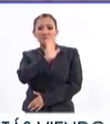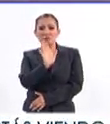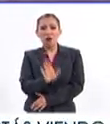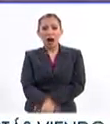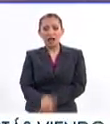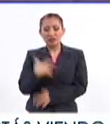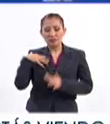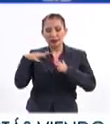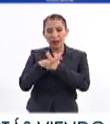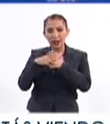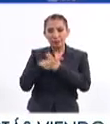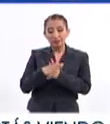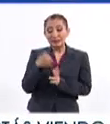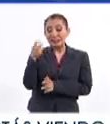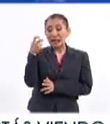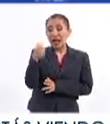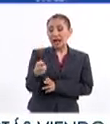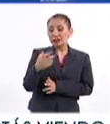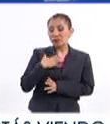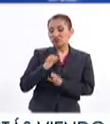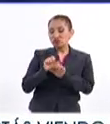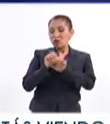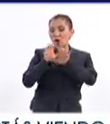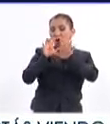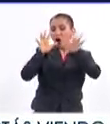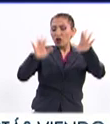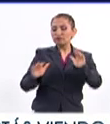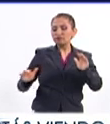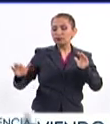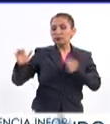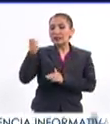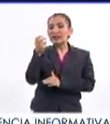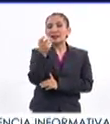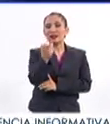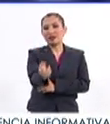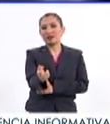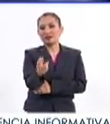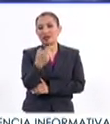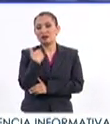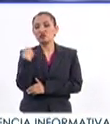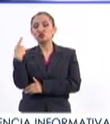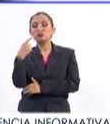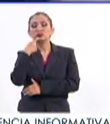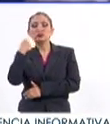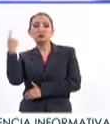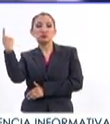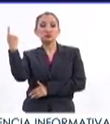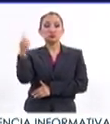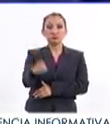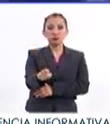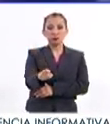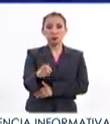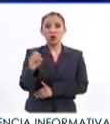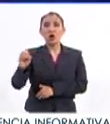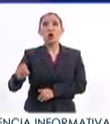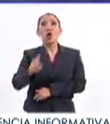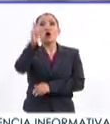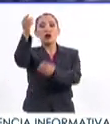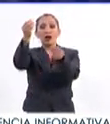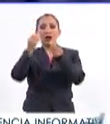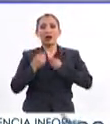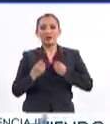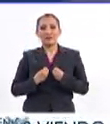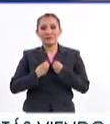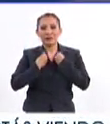muerte en guerra. Esta es nuestra gloria. Este es tu mandato. Oh dador de la